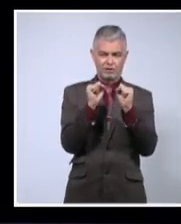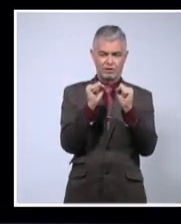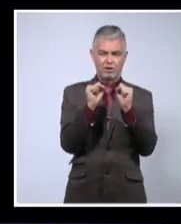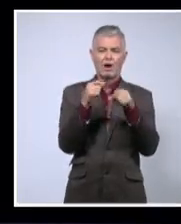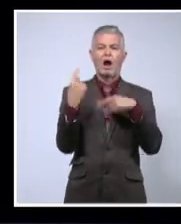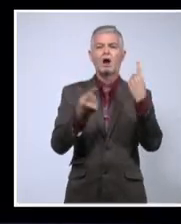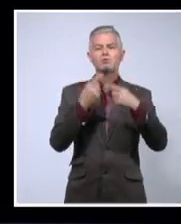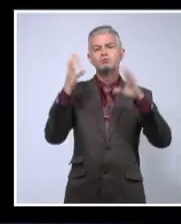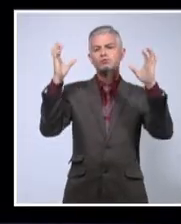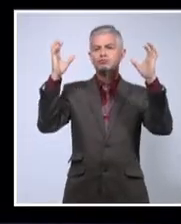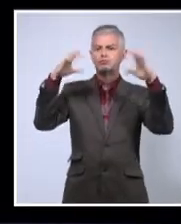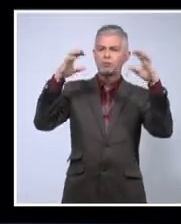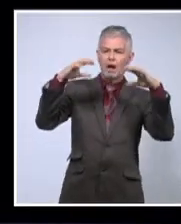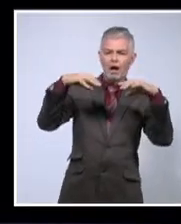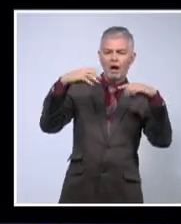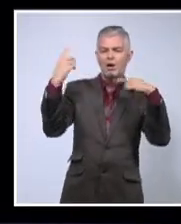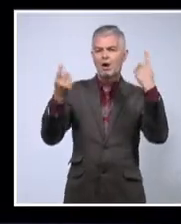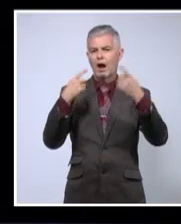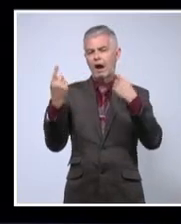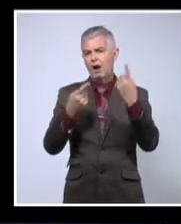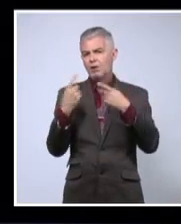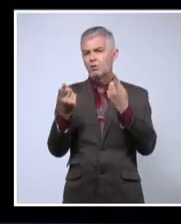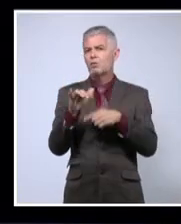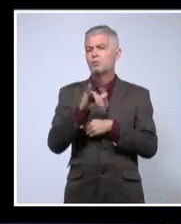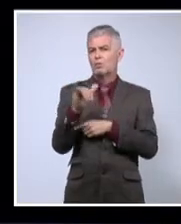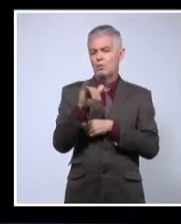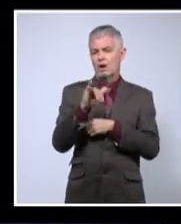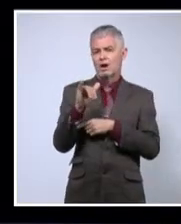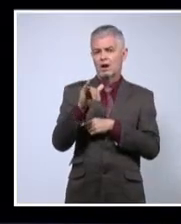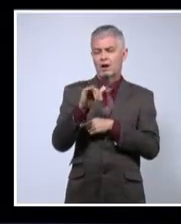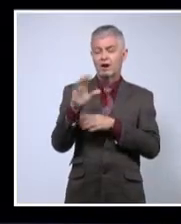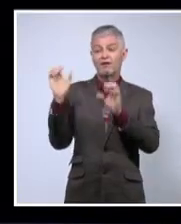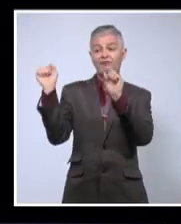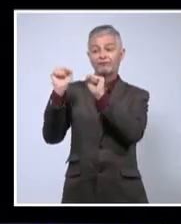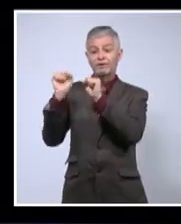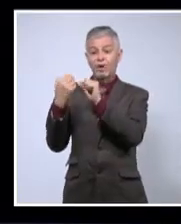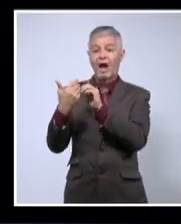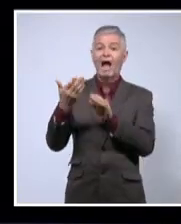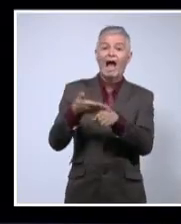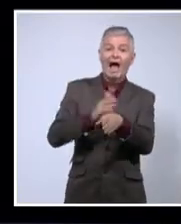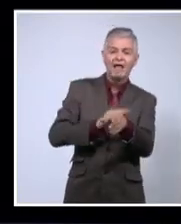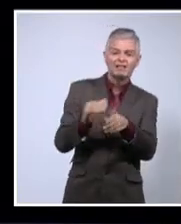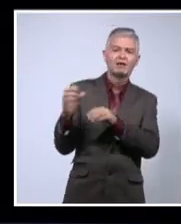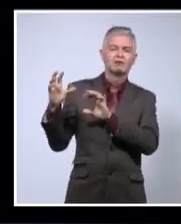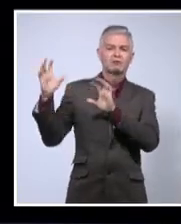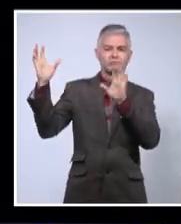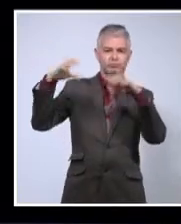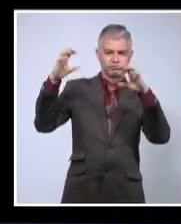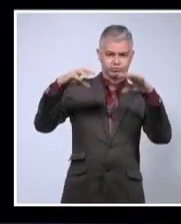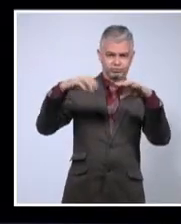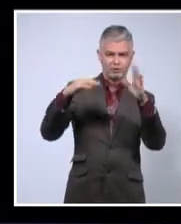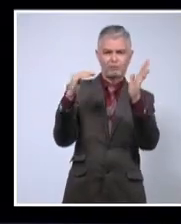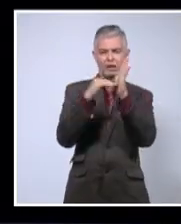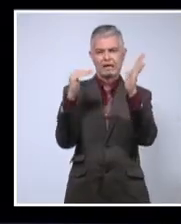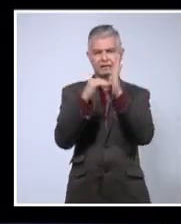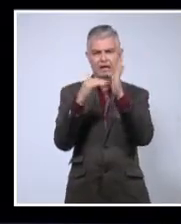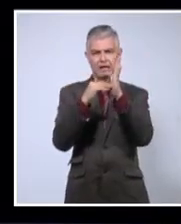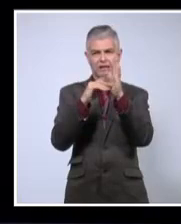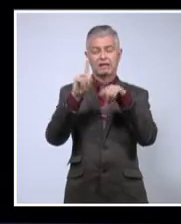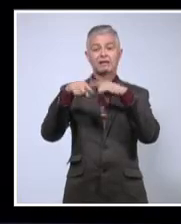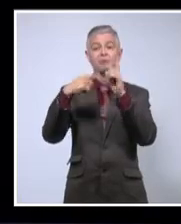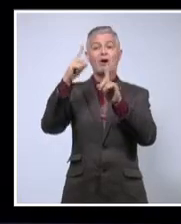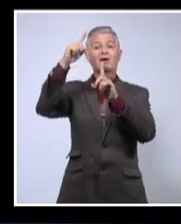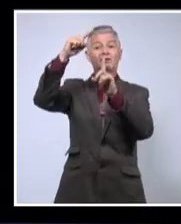lluvias. Estará precedido también de lluvia por delante del frente, o sea que pudieran ocurrir desde horas de la tarde, y después tendremos un